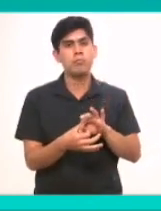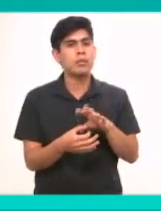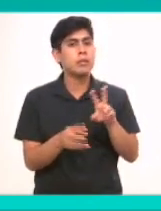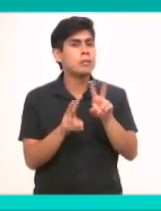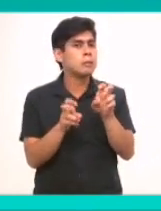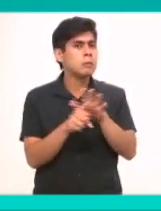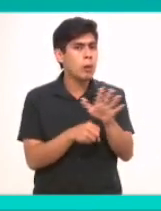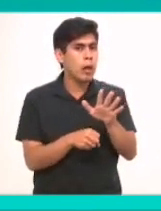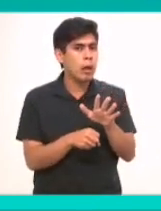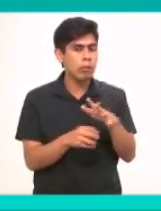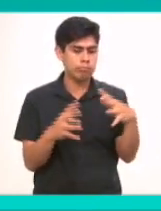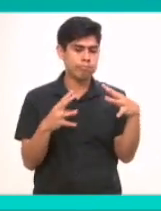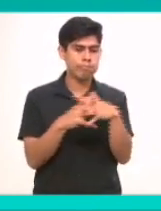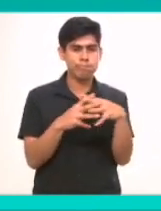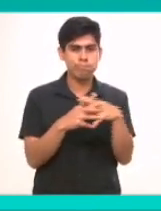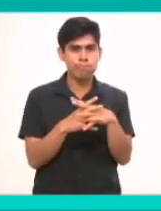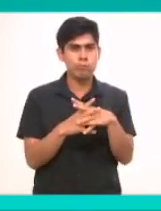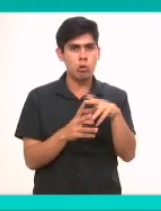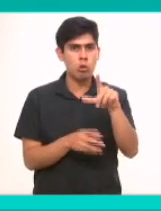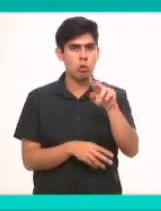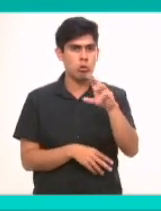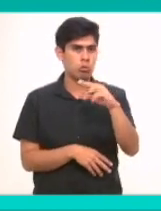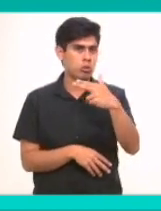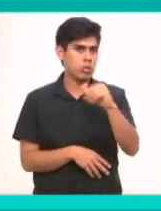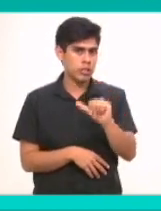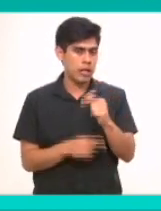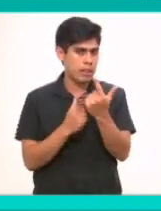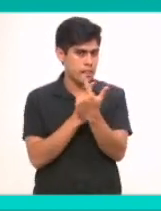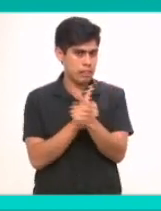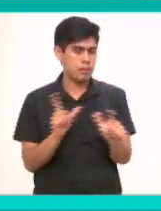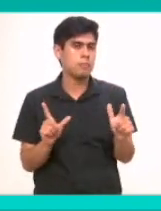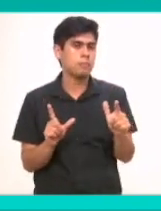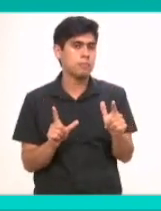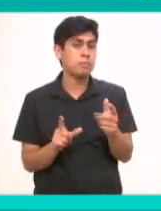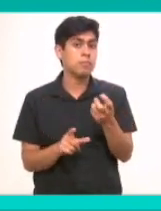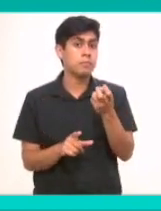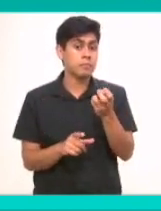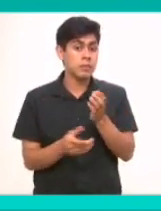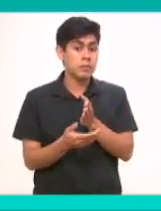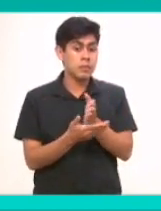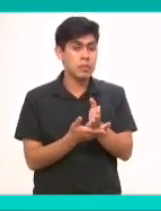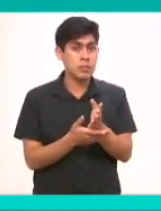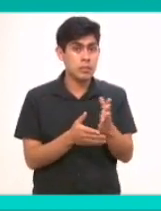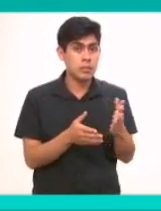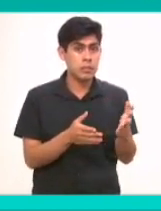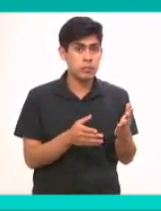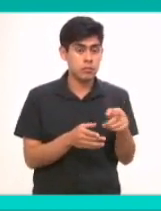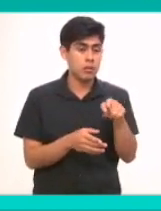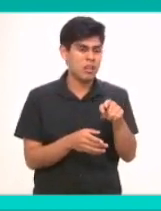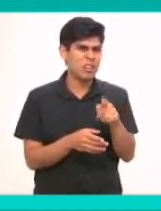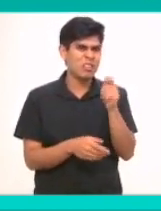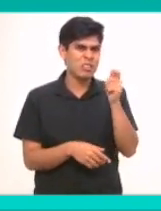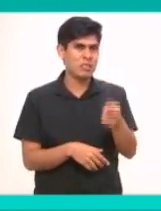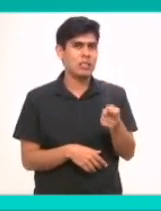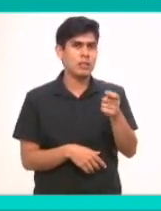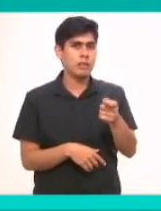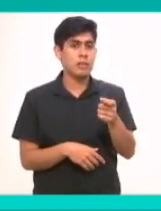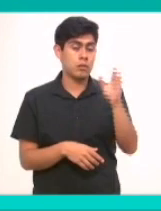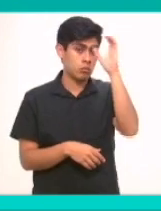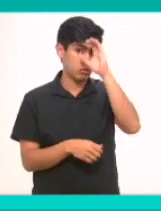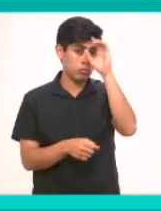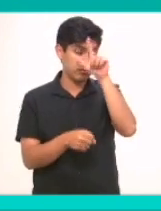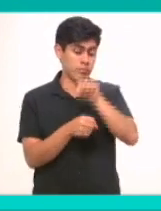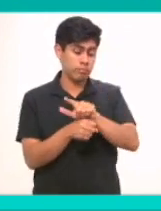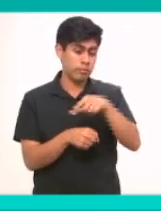mexicana la cual permite aproximarse a algunos de los significados sobre los que se sustenta la cultura